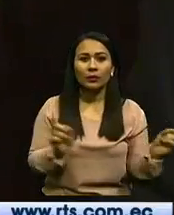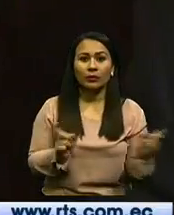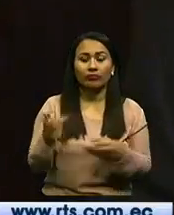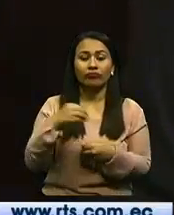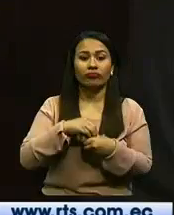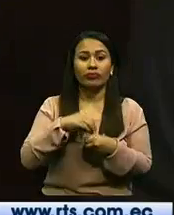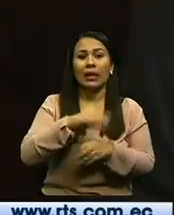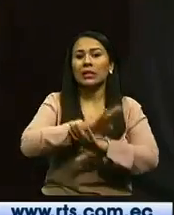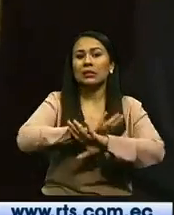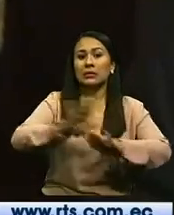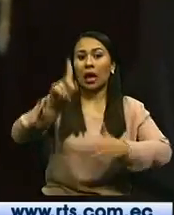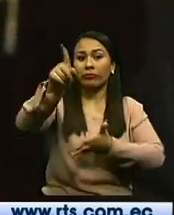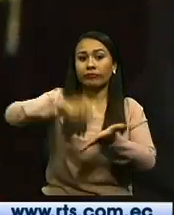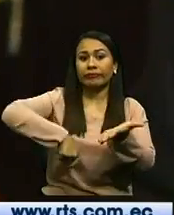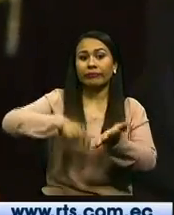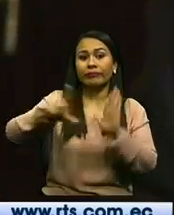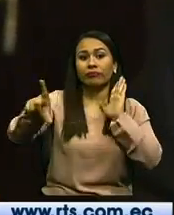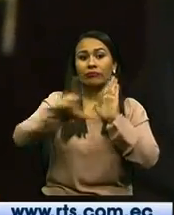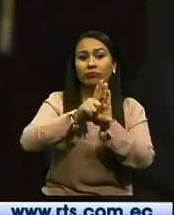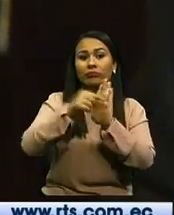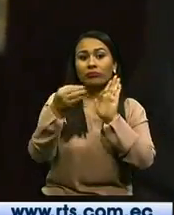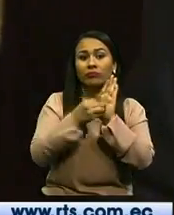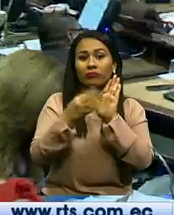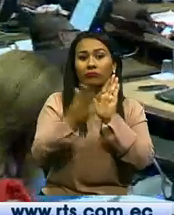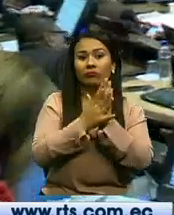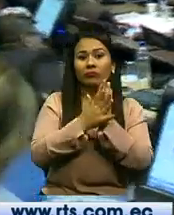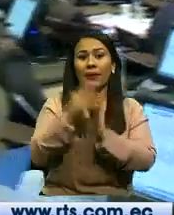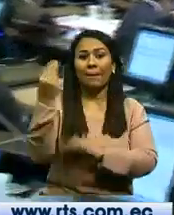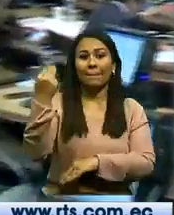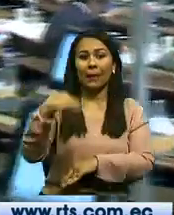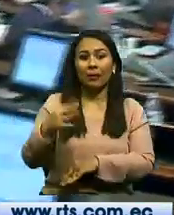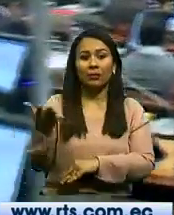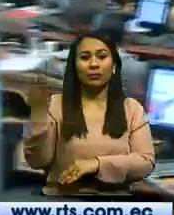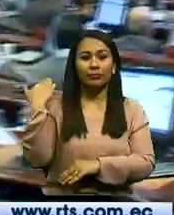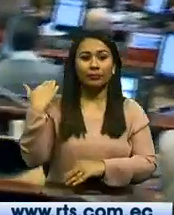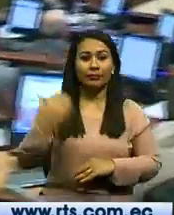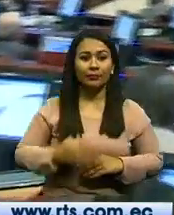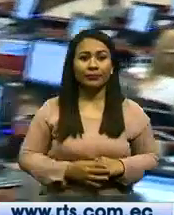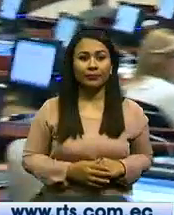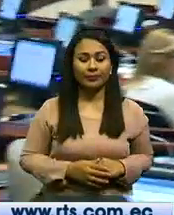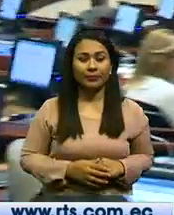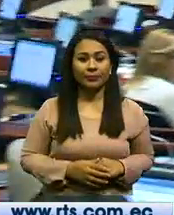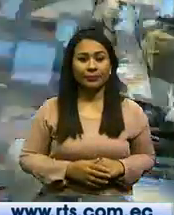firmado por el presidente Lenín Moreno este miércoles. Informó Javier Gallo.